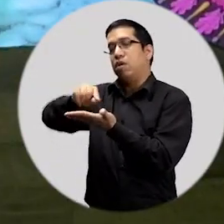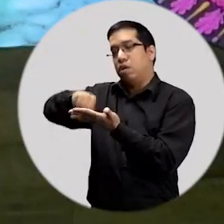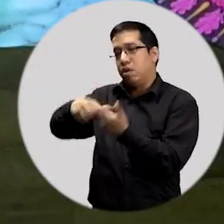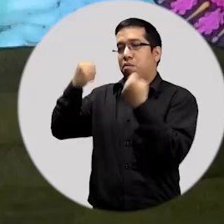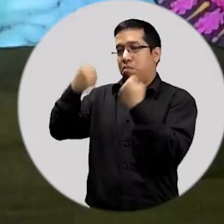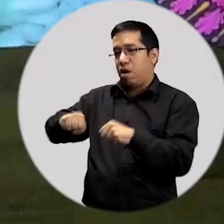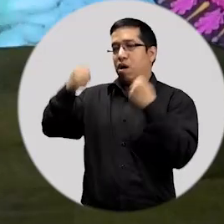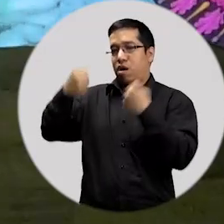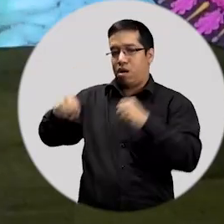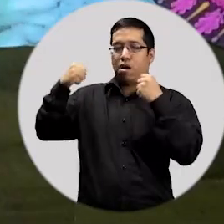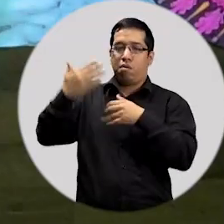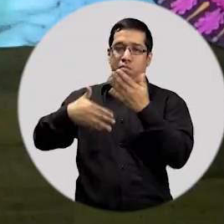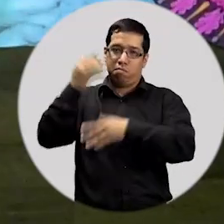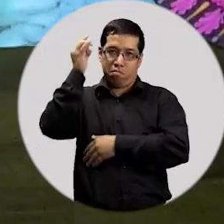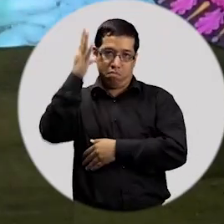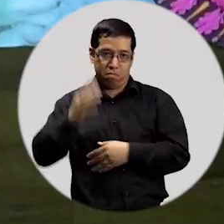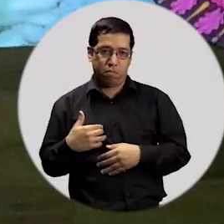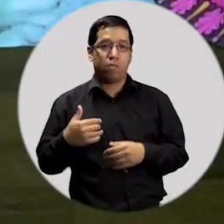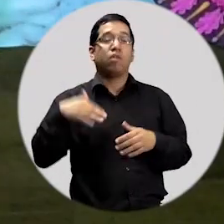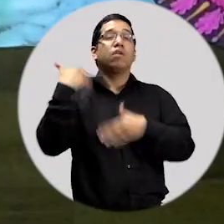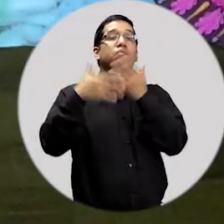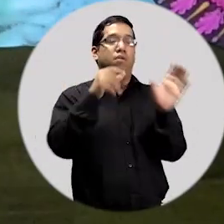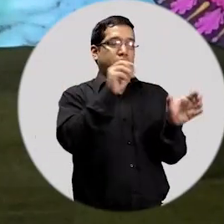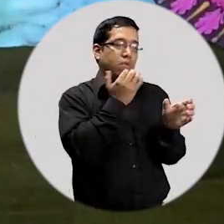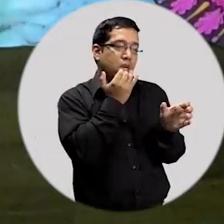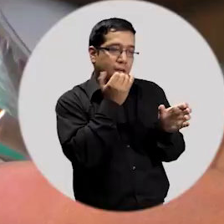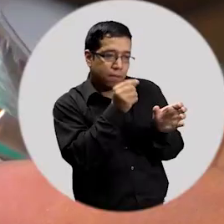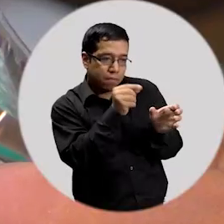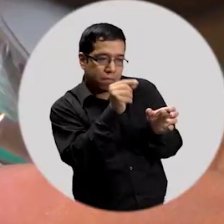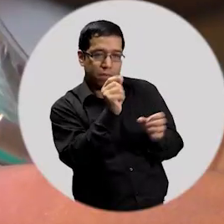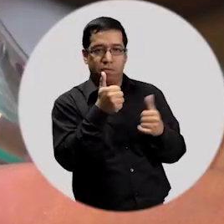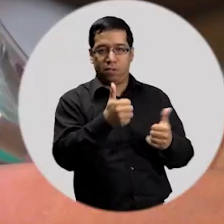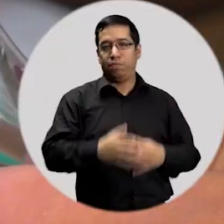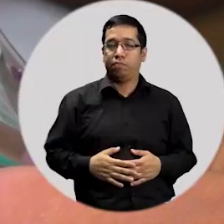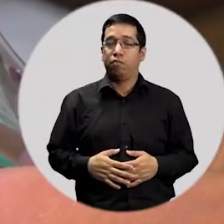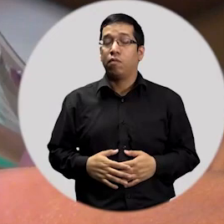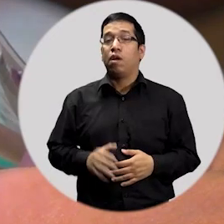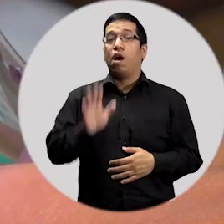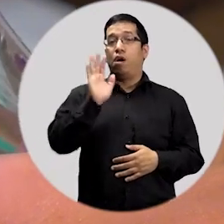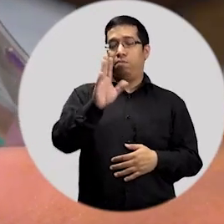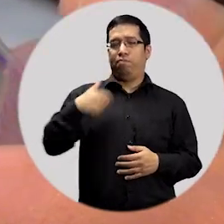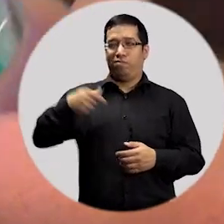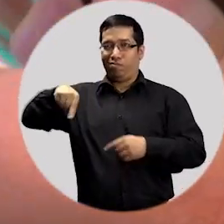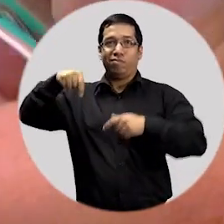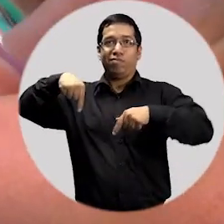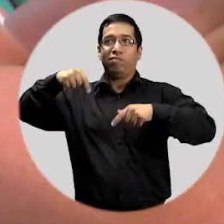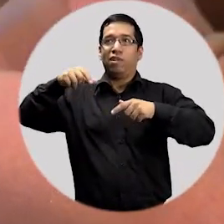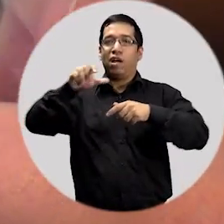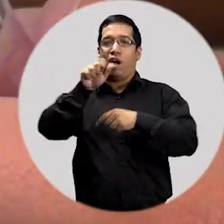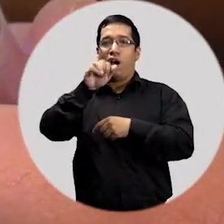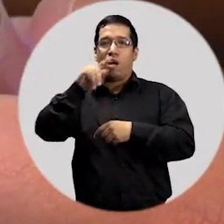está viendo, yo les invito realmente a hacer. Es una buena oportunidad tanto para vos como para tu